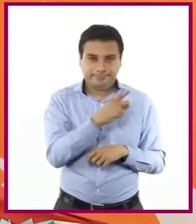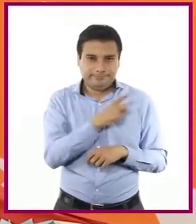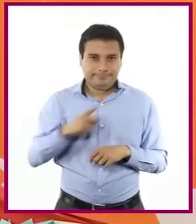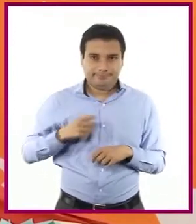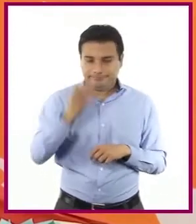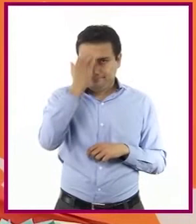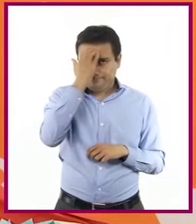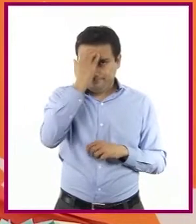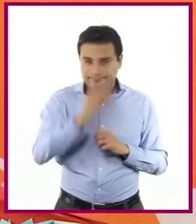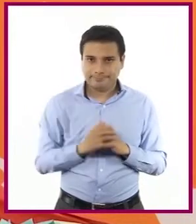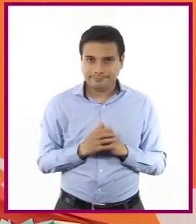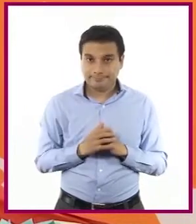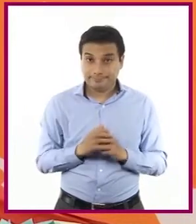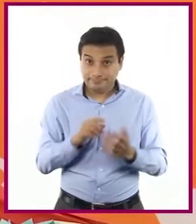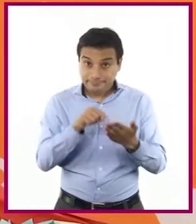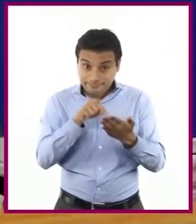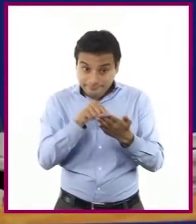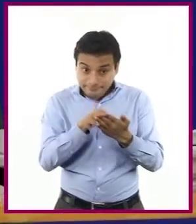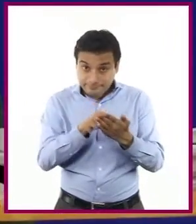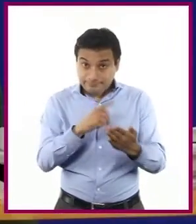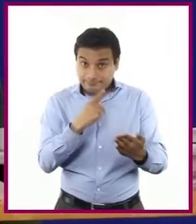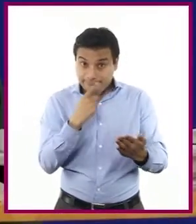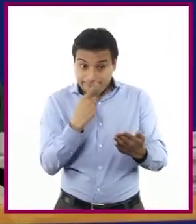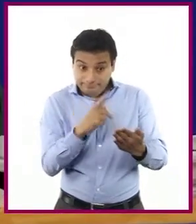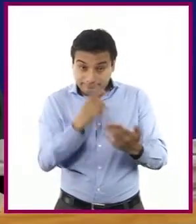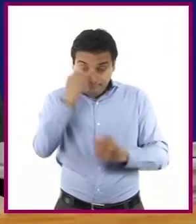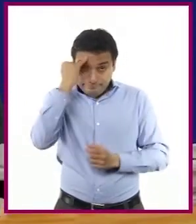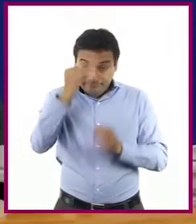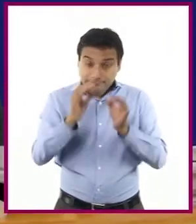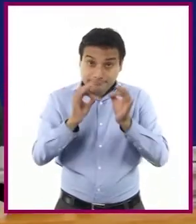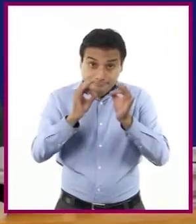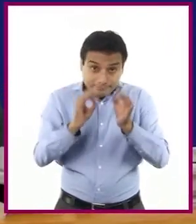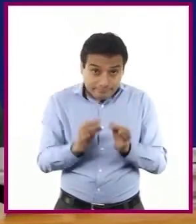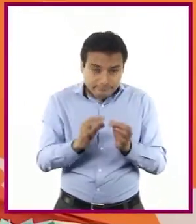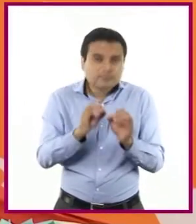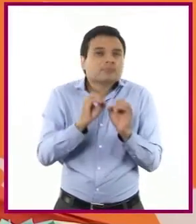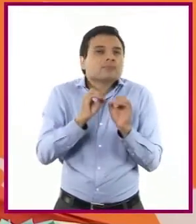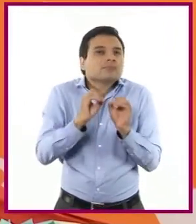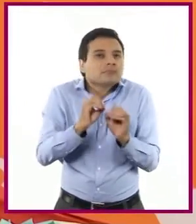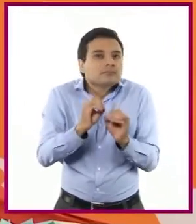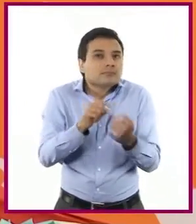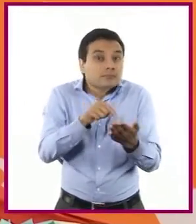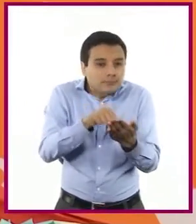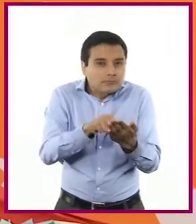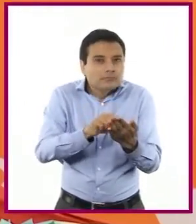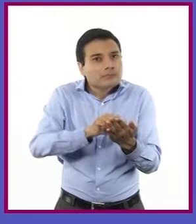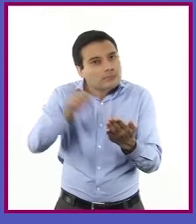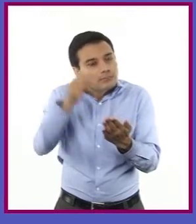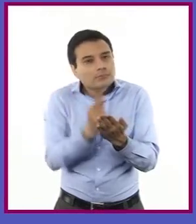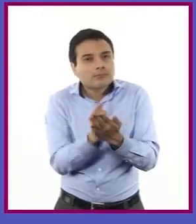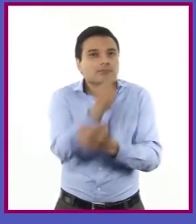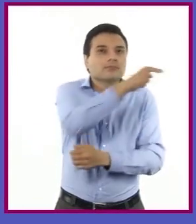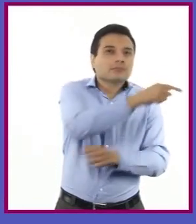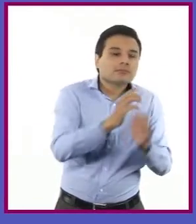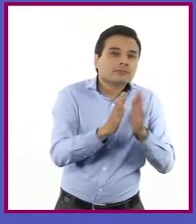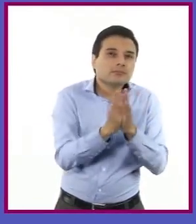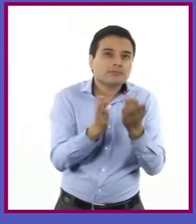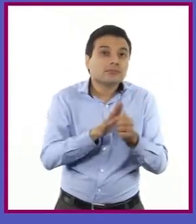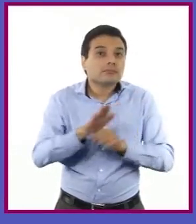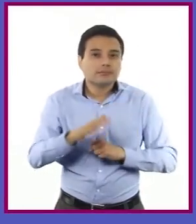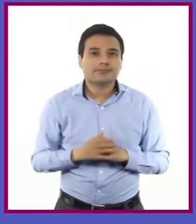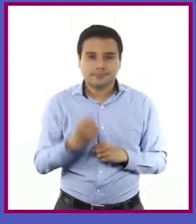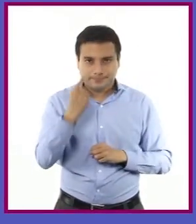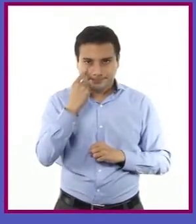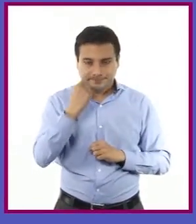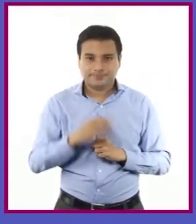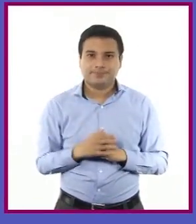fuente del texto es original o solo un análisis sobre alguna información. Las fuentes